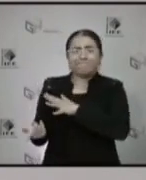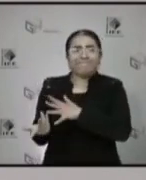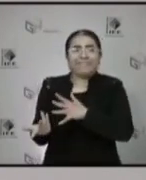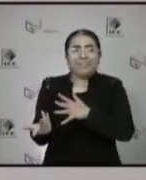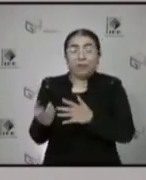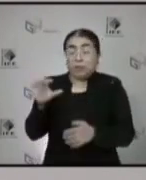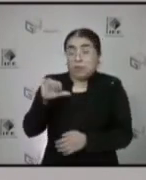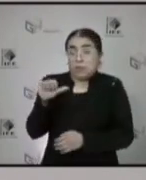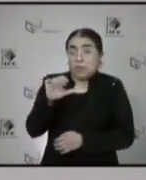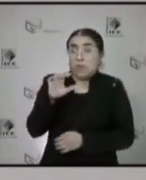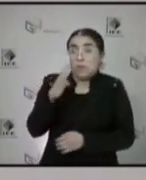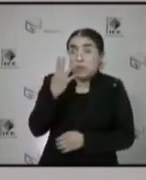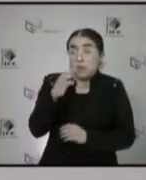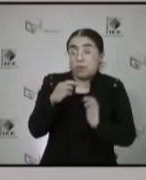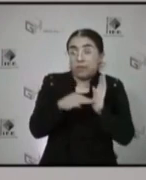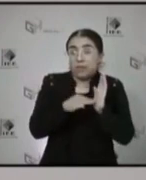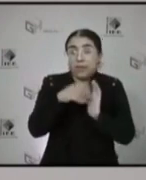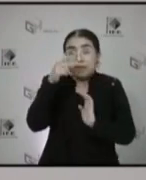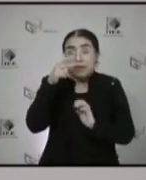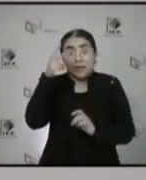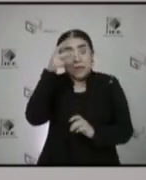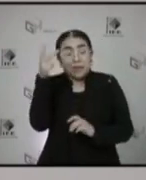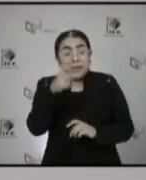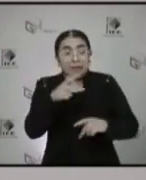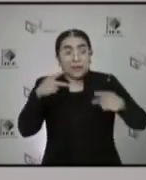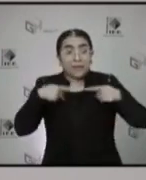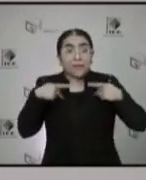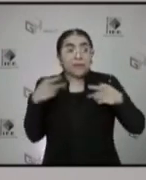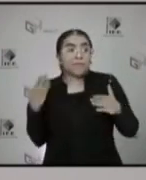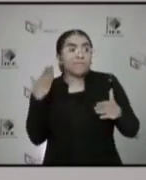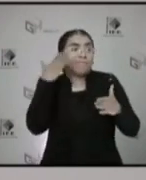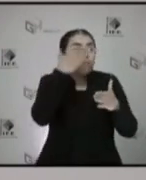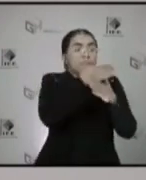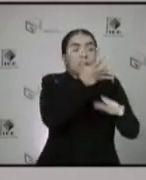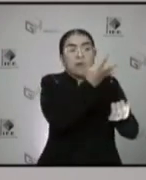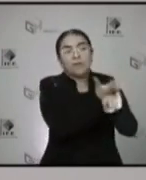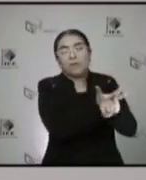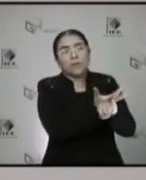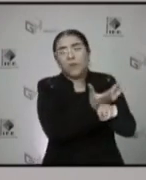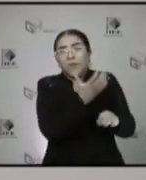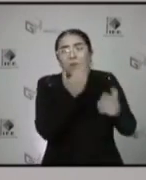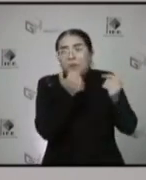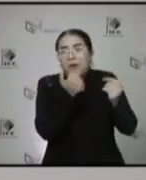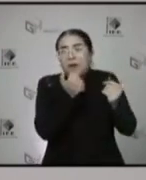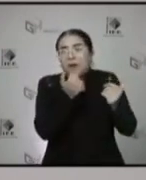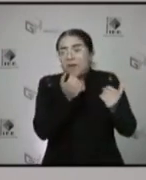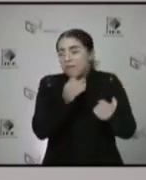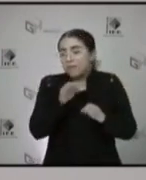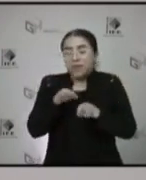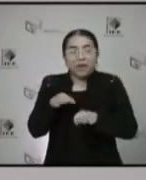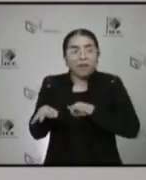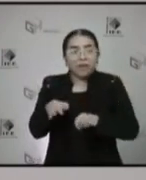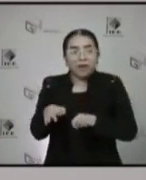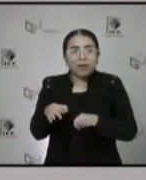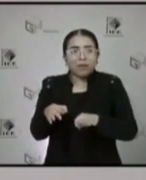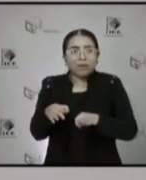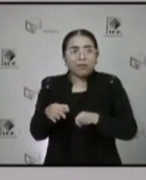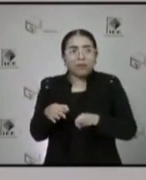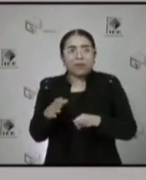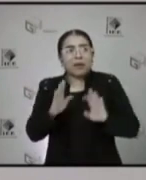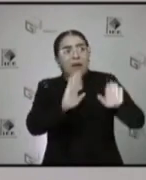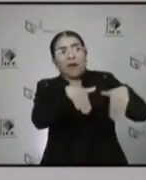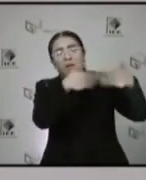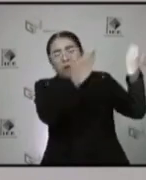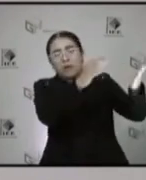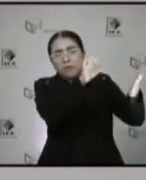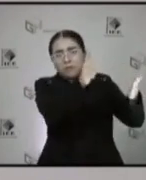hidalguenses están en Estados Unidos, motivo de la falta de oportunidades. Que no se vaya nadie si no es